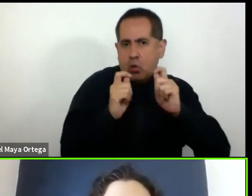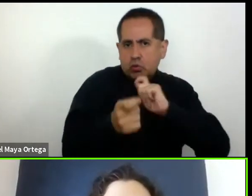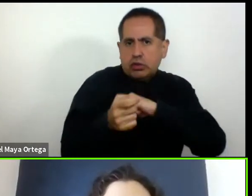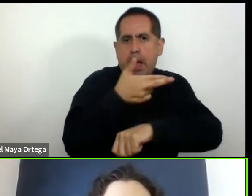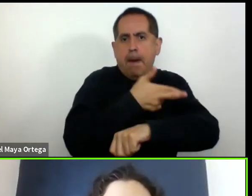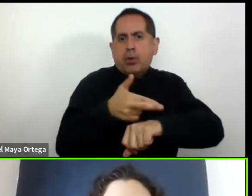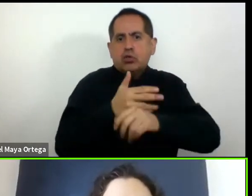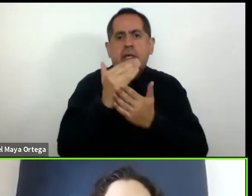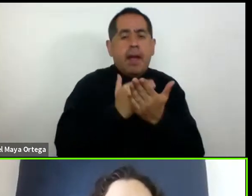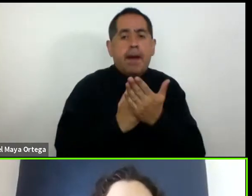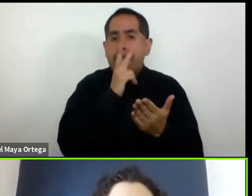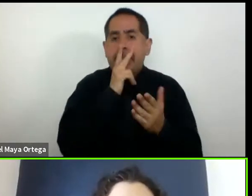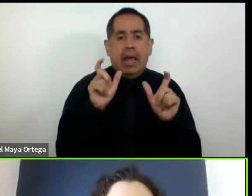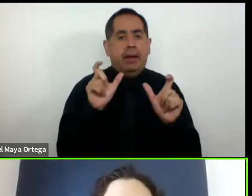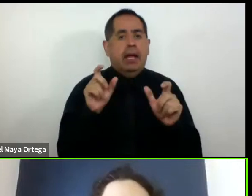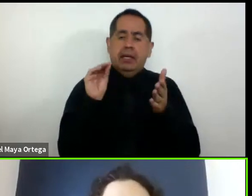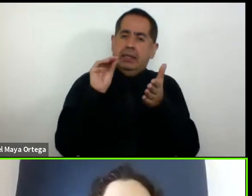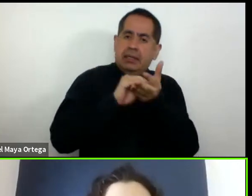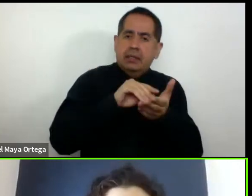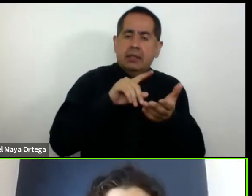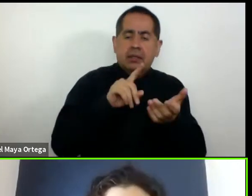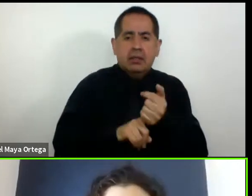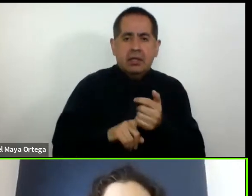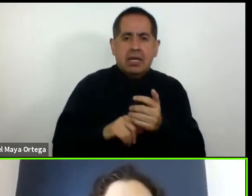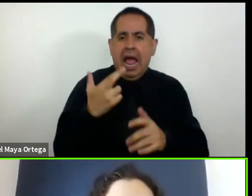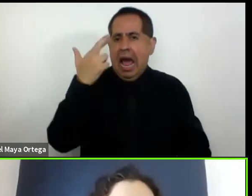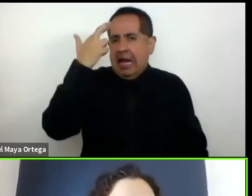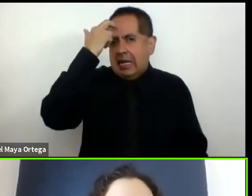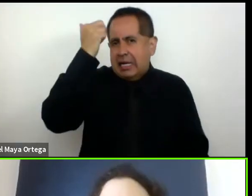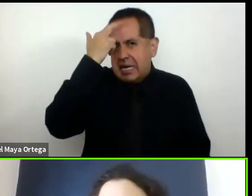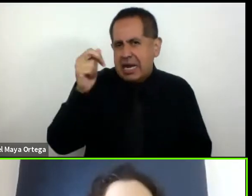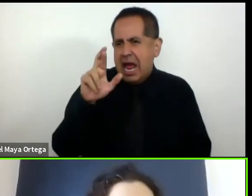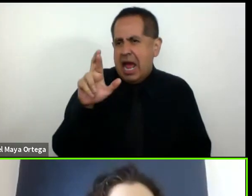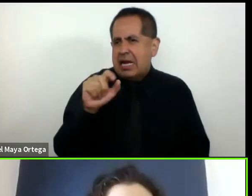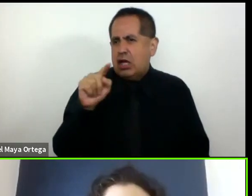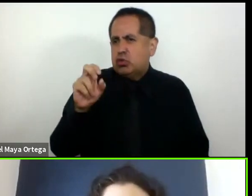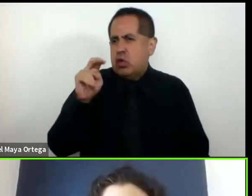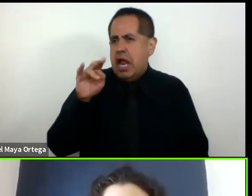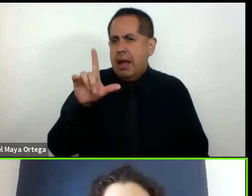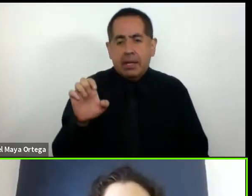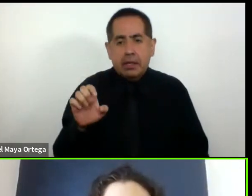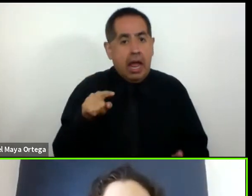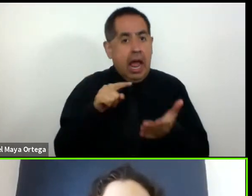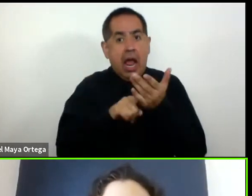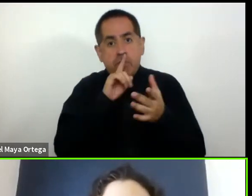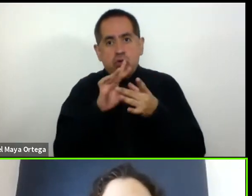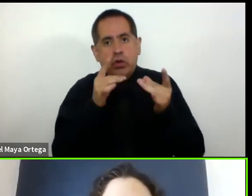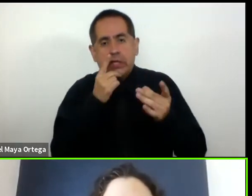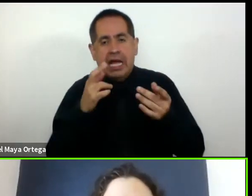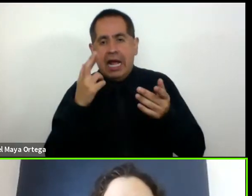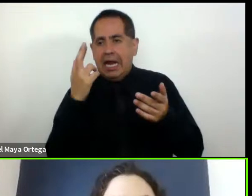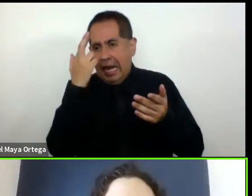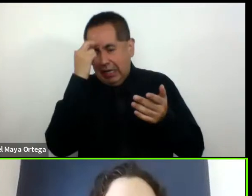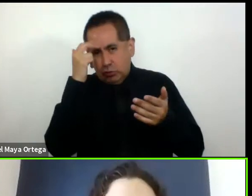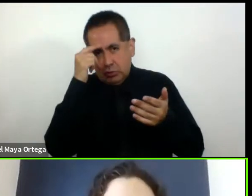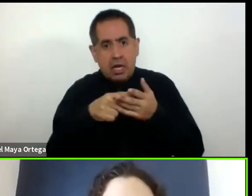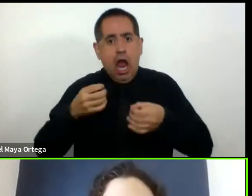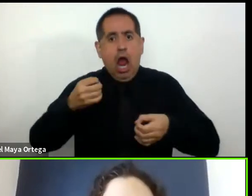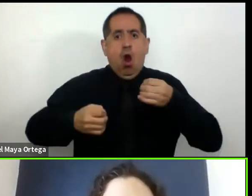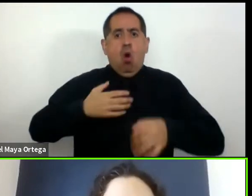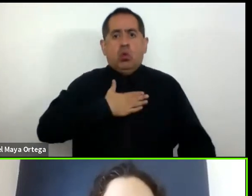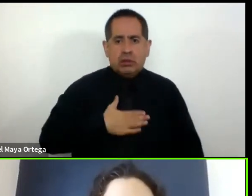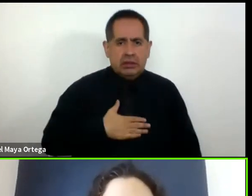el término razonable. Se decide no incluir el tema razonable porque se dice que la justicia,